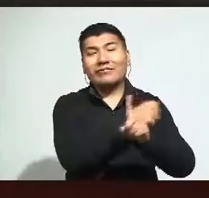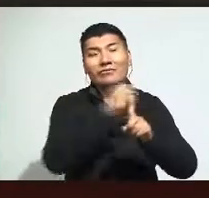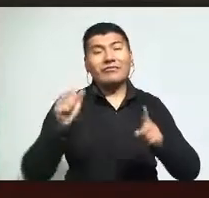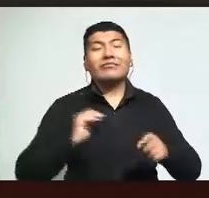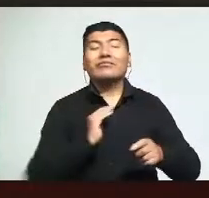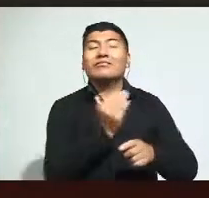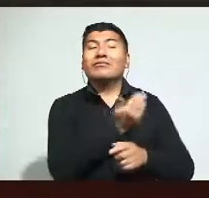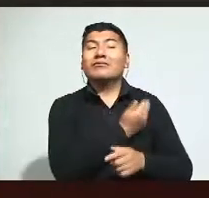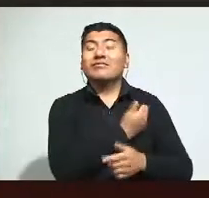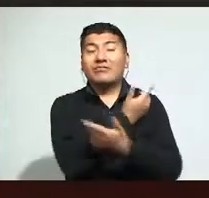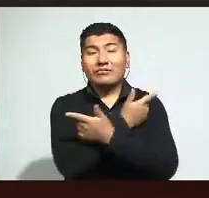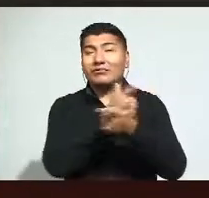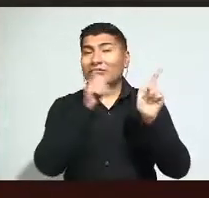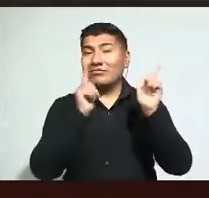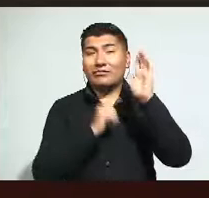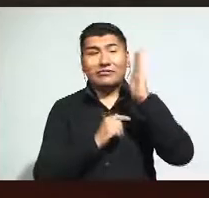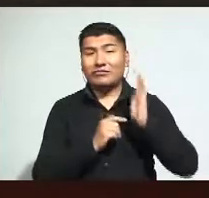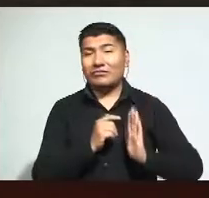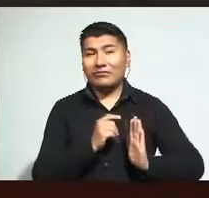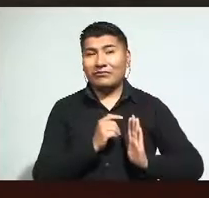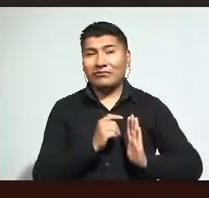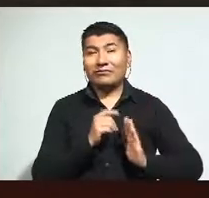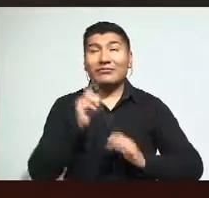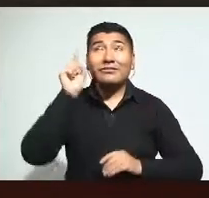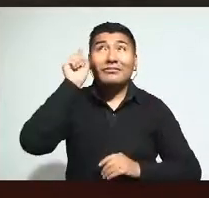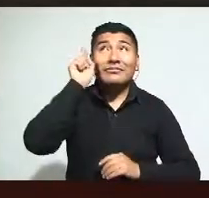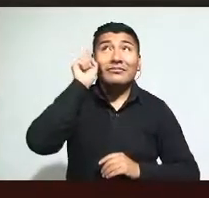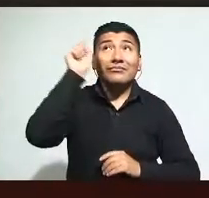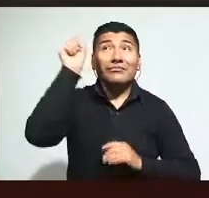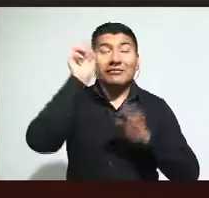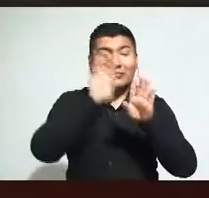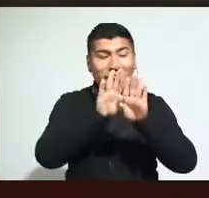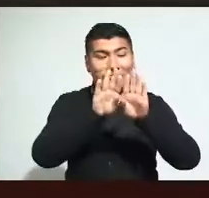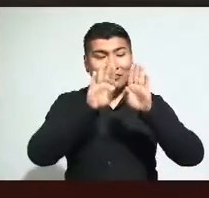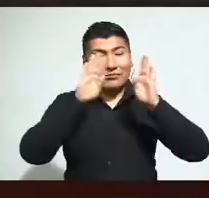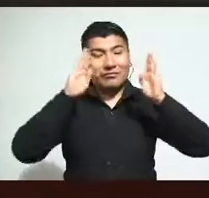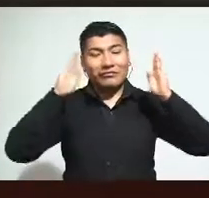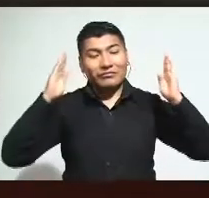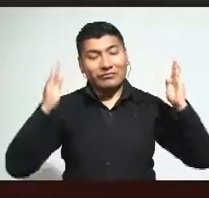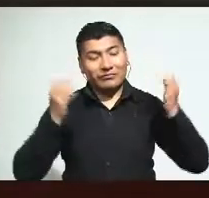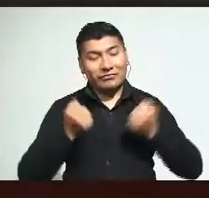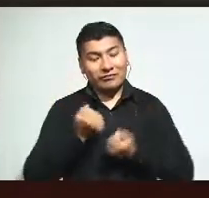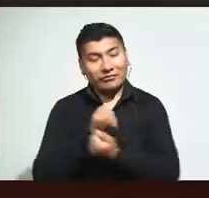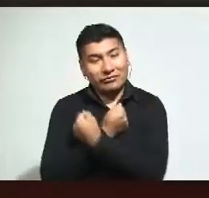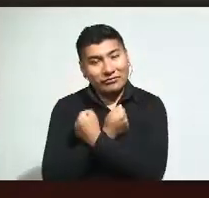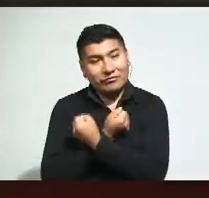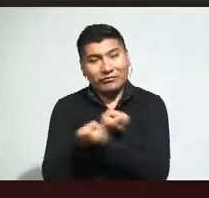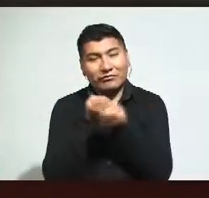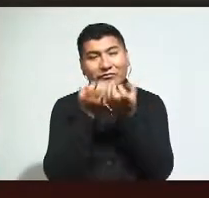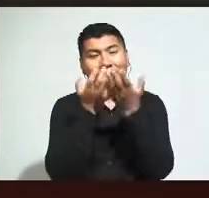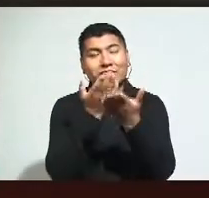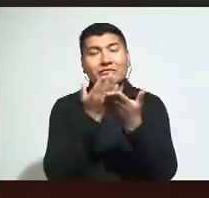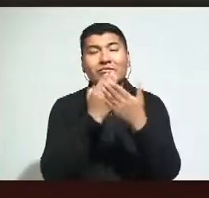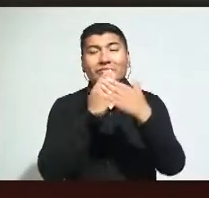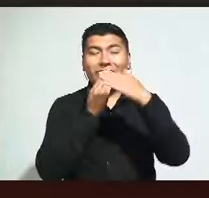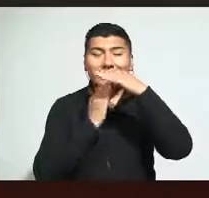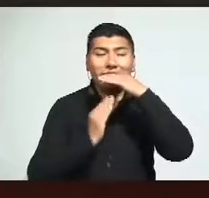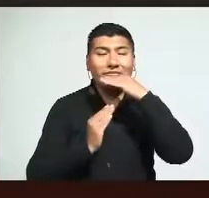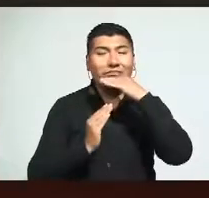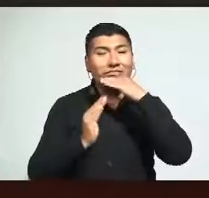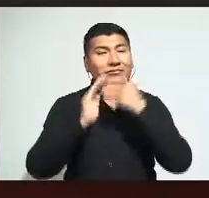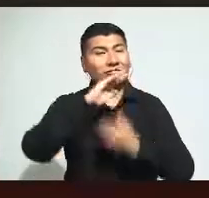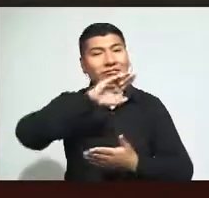libertad sino que se ha abierto al amor humilde que todo